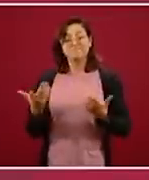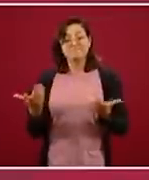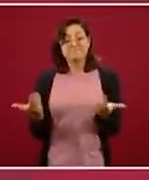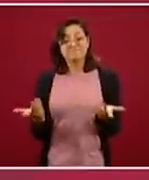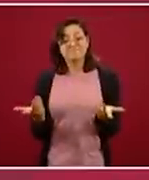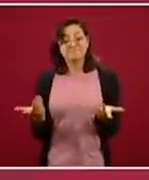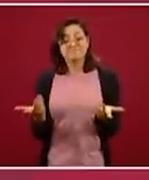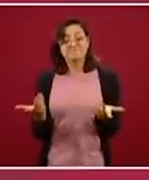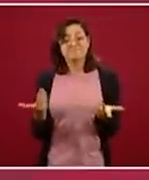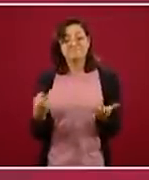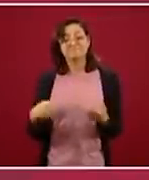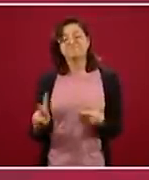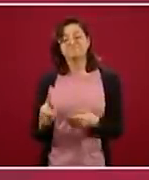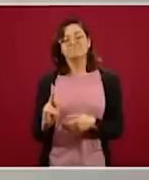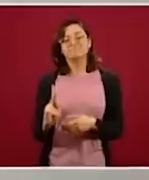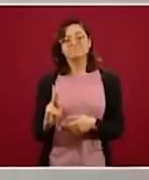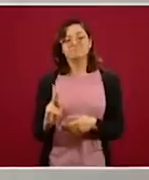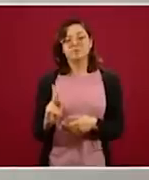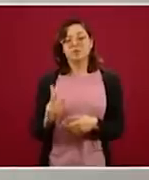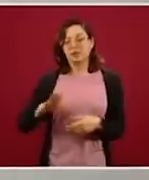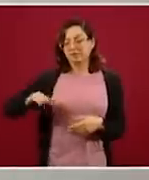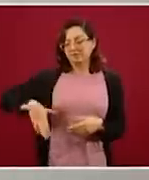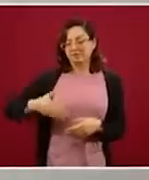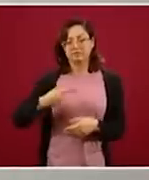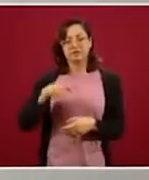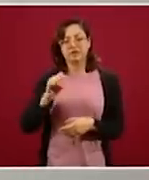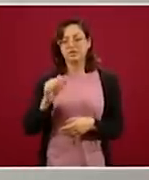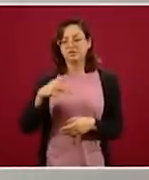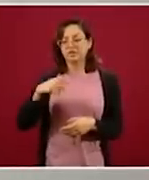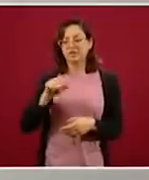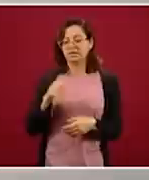si no tenemos, como lo dijo Santiago,